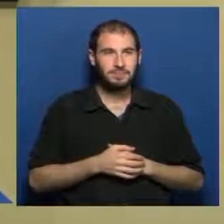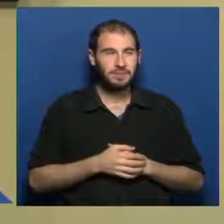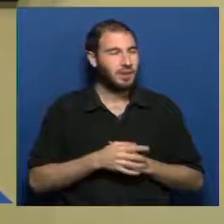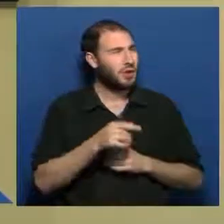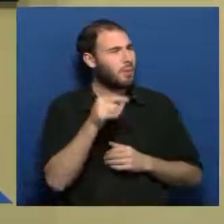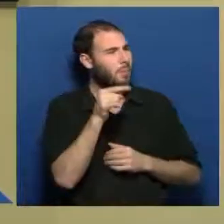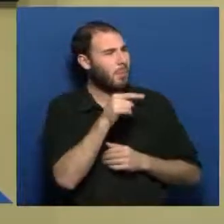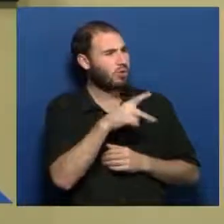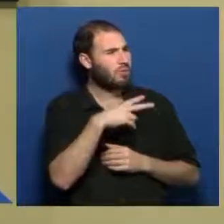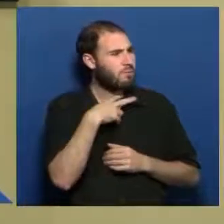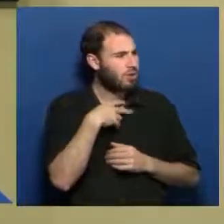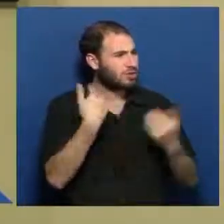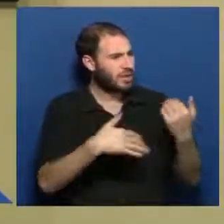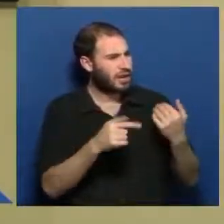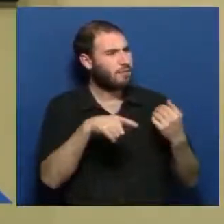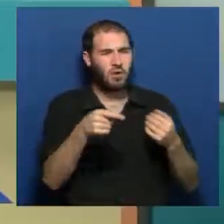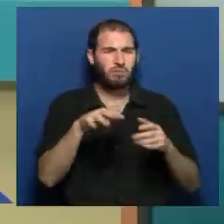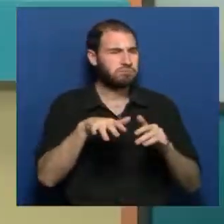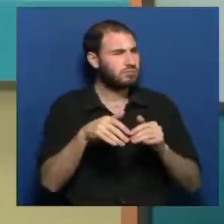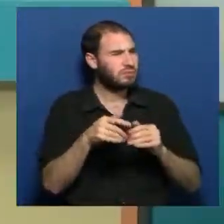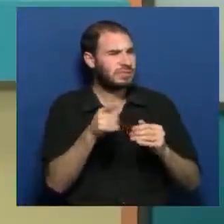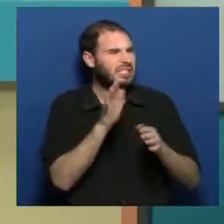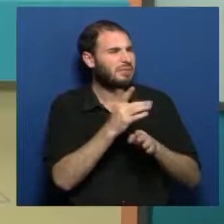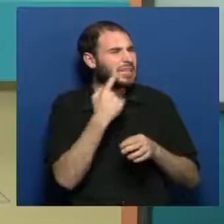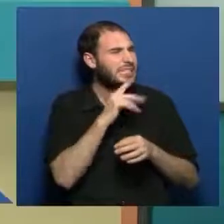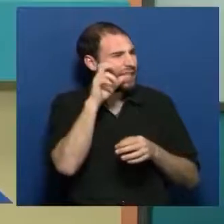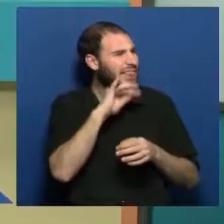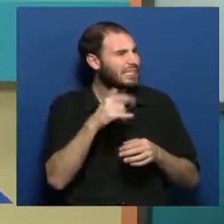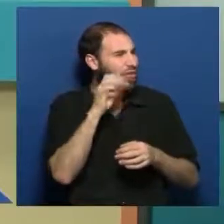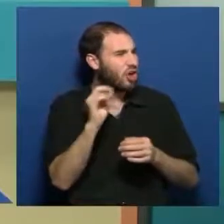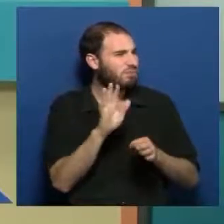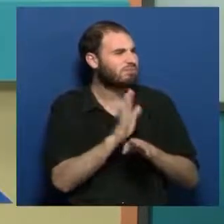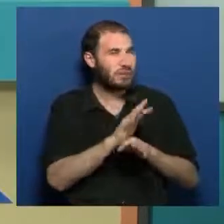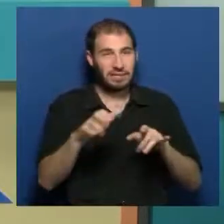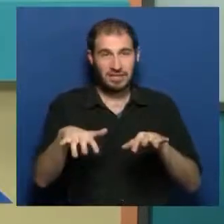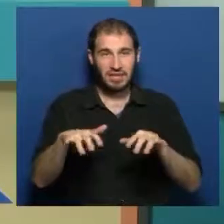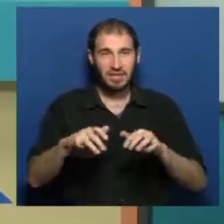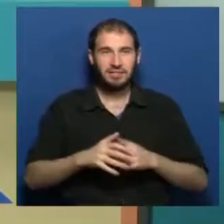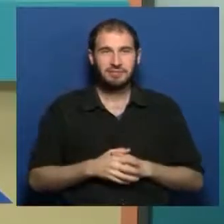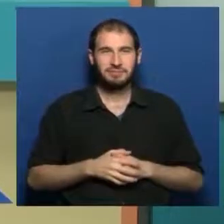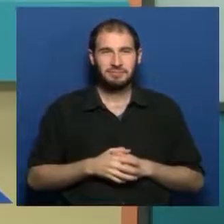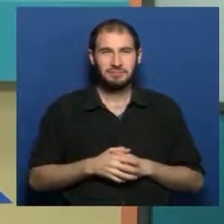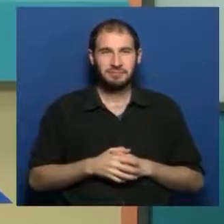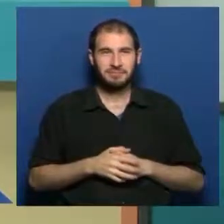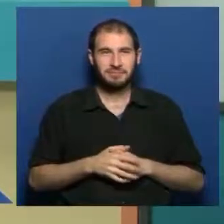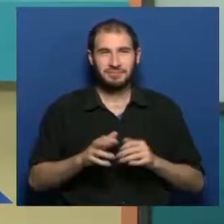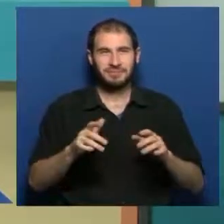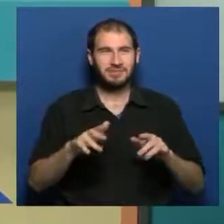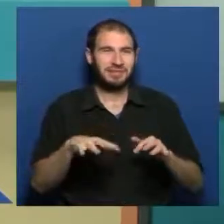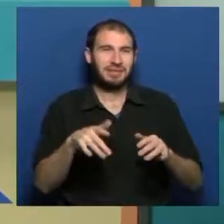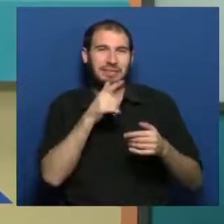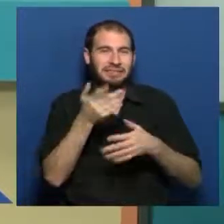Vos estás en voz y guitarra y vos en el sintetizador. ¿Qué sería el sintetizador para la gente que no conoce? Teclas. Teclas. Sí. Sí. Teclas